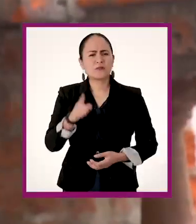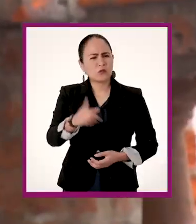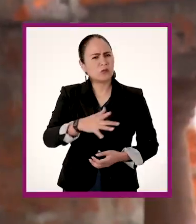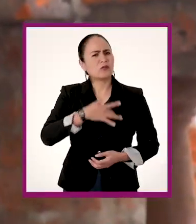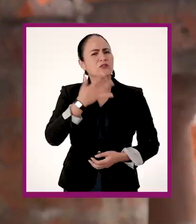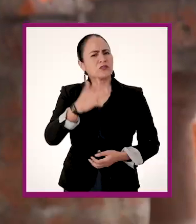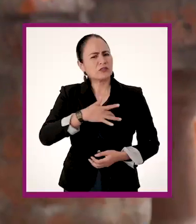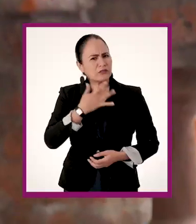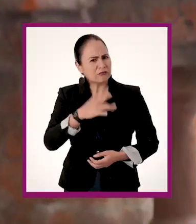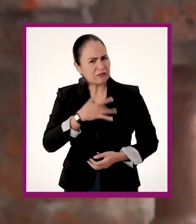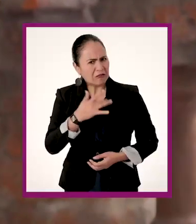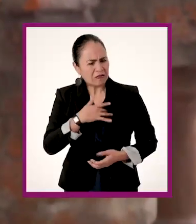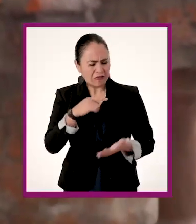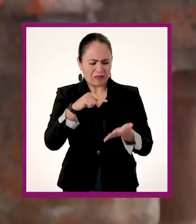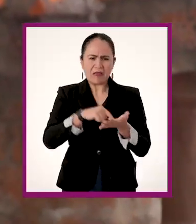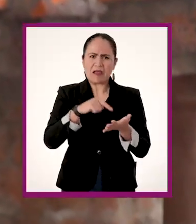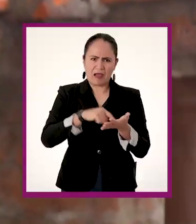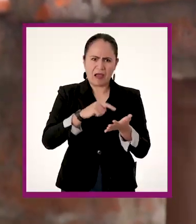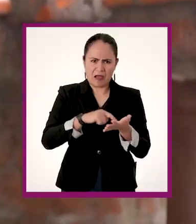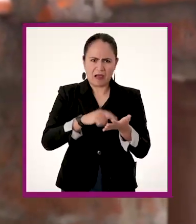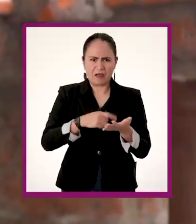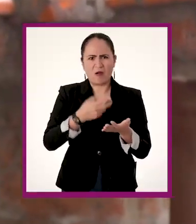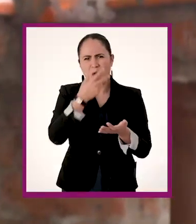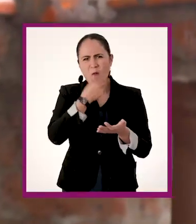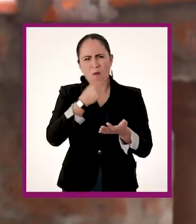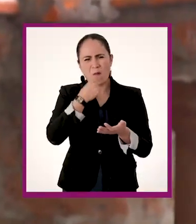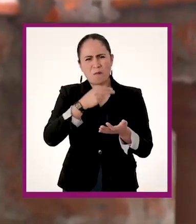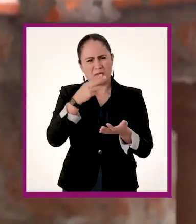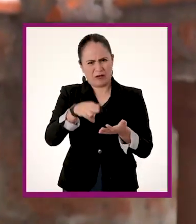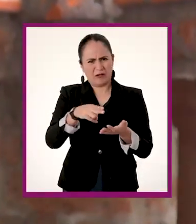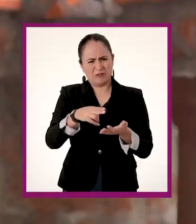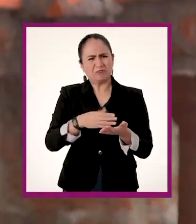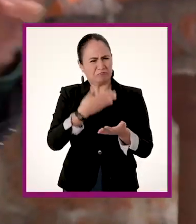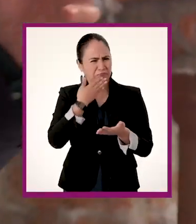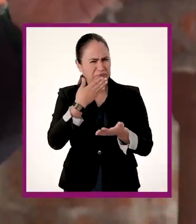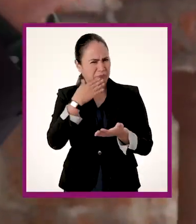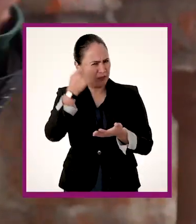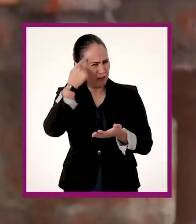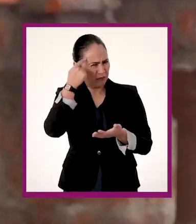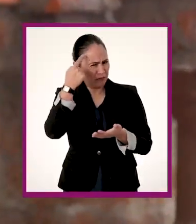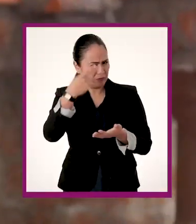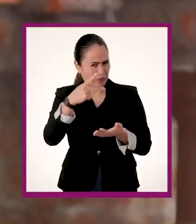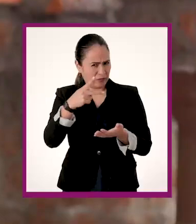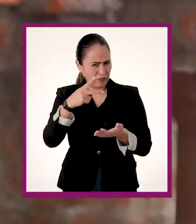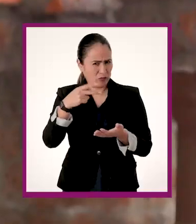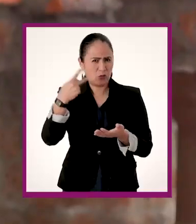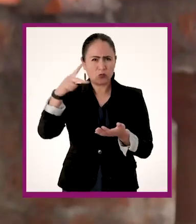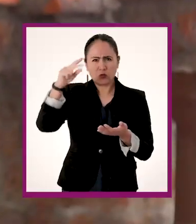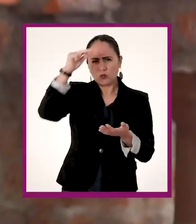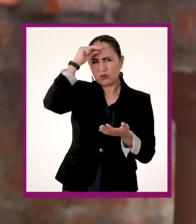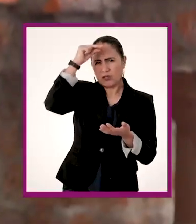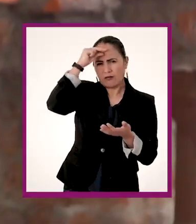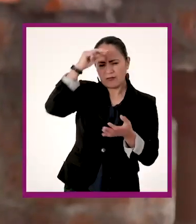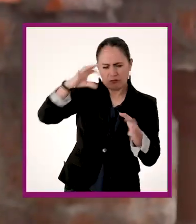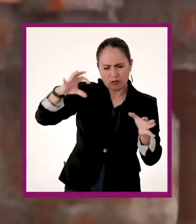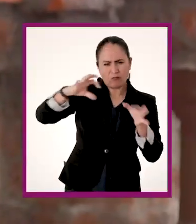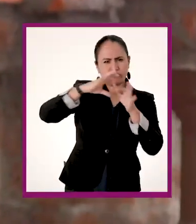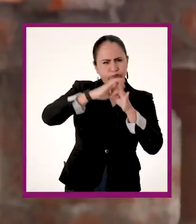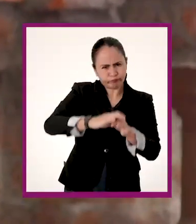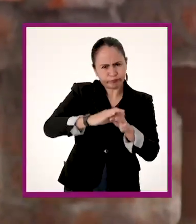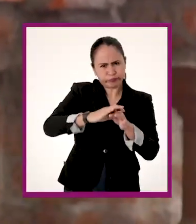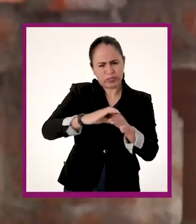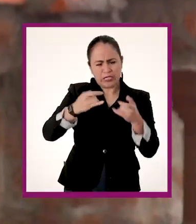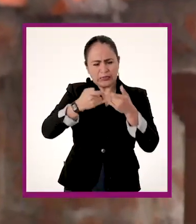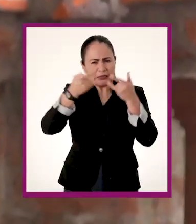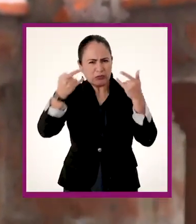¿Te parece que califica como un pensamiento que conecta justamente con esa sabiduría del mito tan